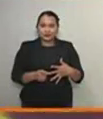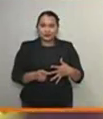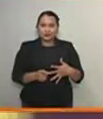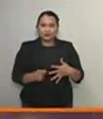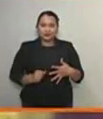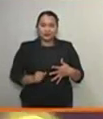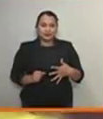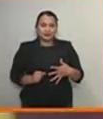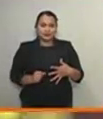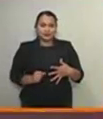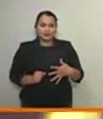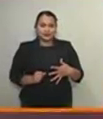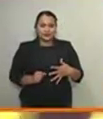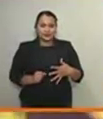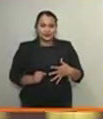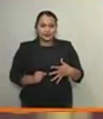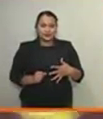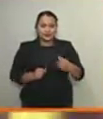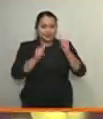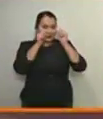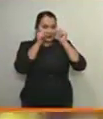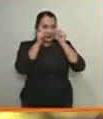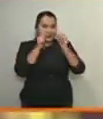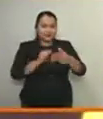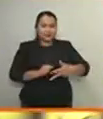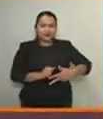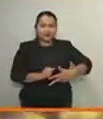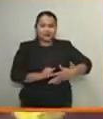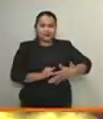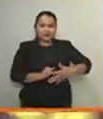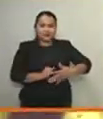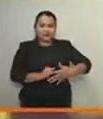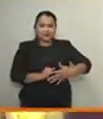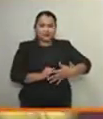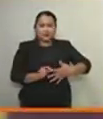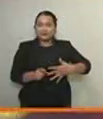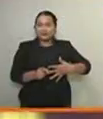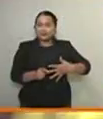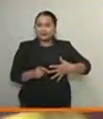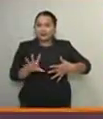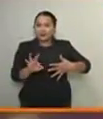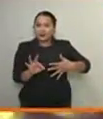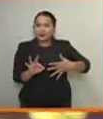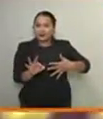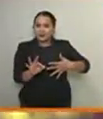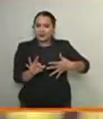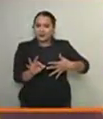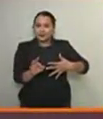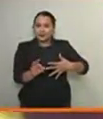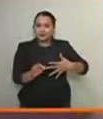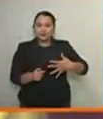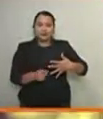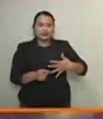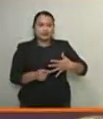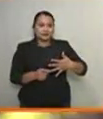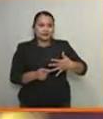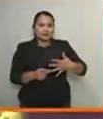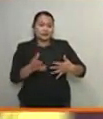nuestro Loto Super Premio, atentos, y este es el 19, cuarto número millonario,